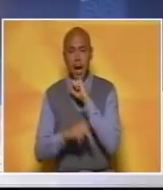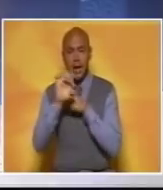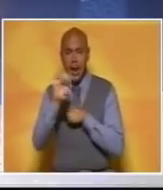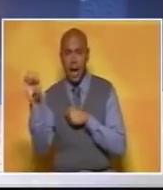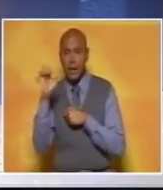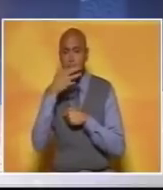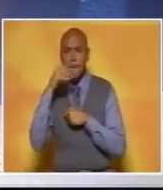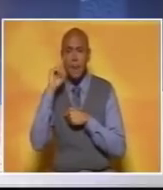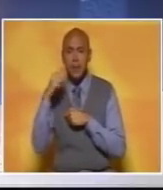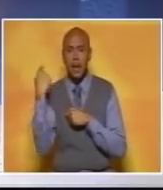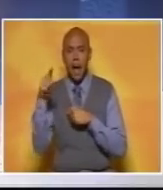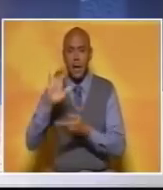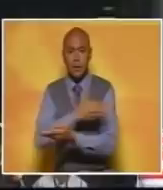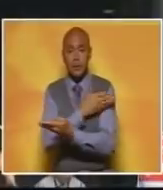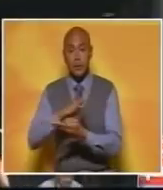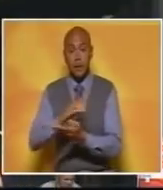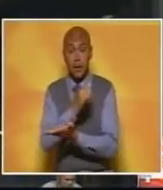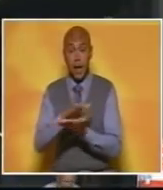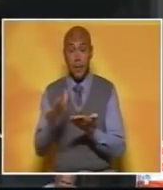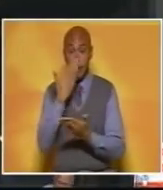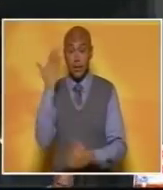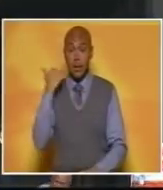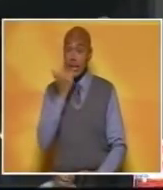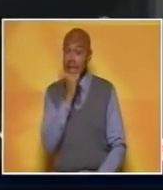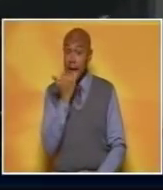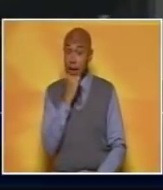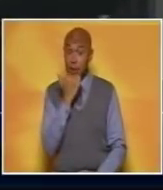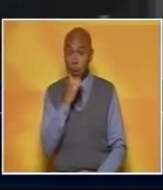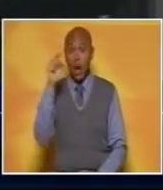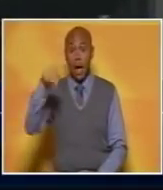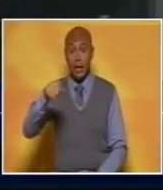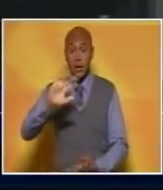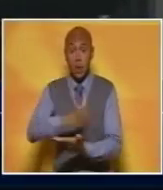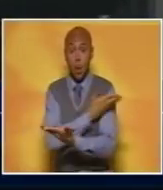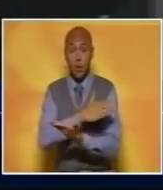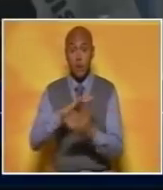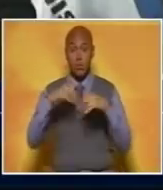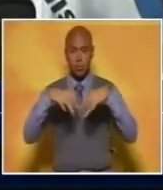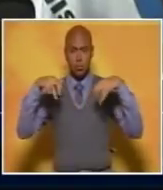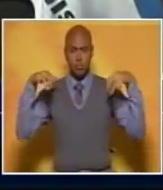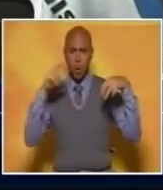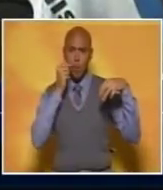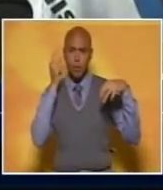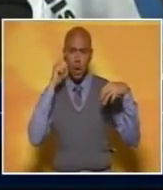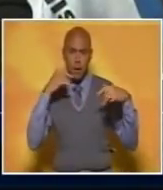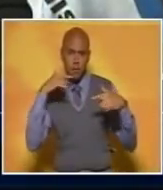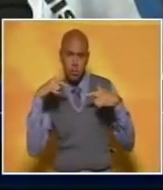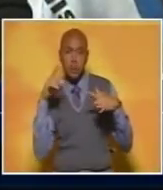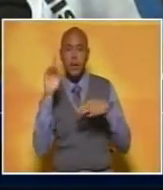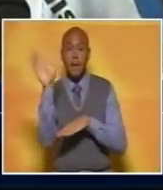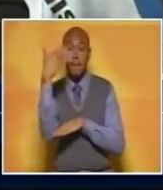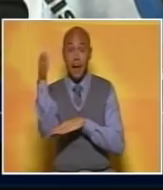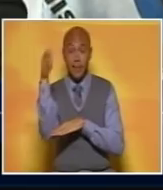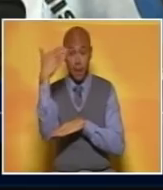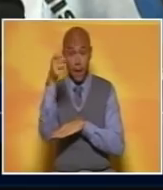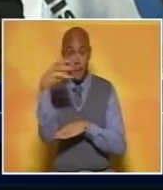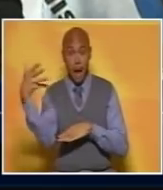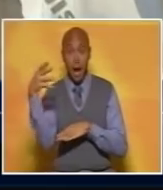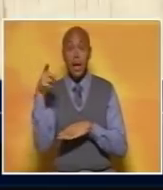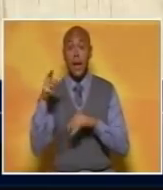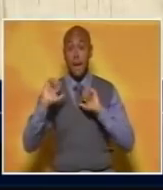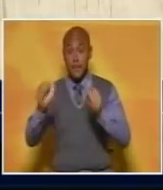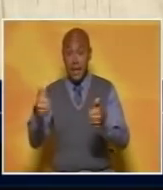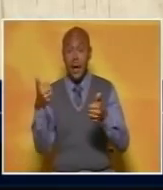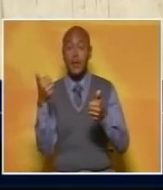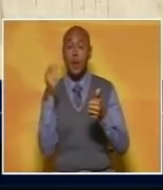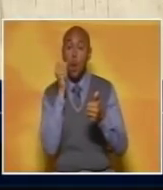un concierto gratuito. El pasado sábado se llevó a cabo un concierto de música urbana llamado Bandera Blanca. Sin haber iniciado el evento,